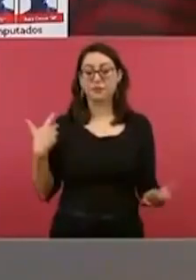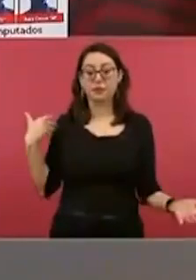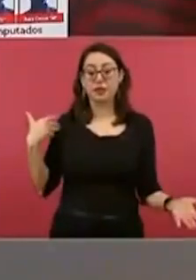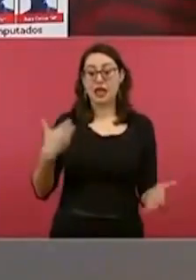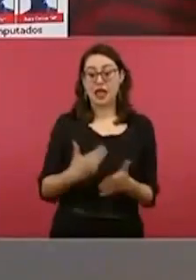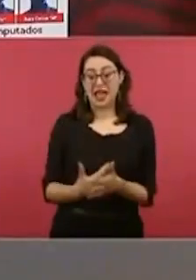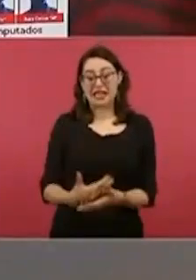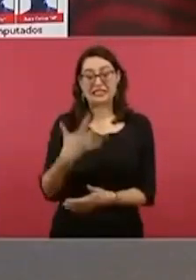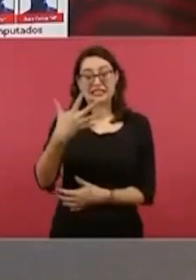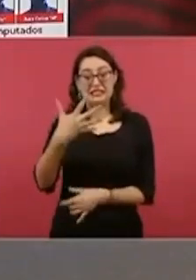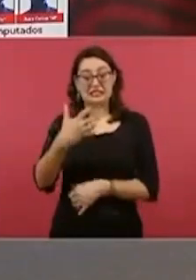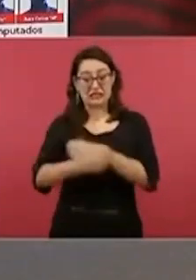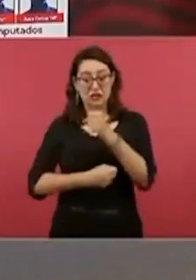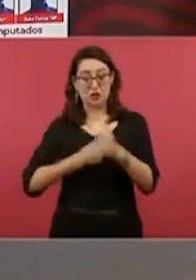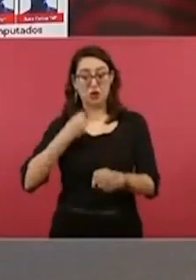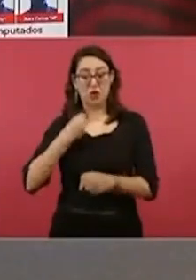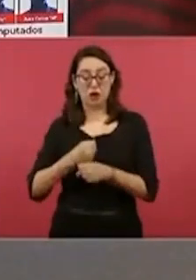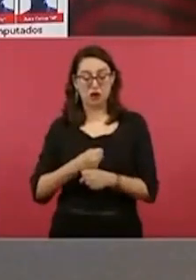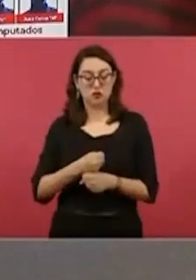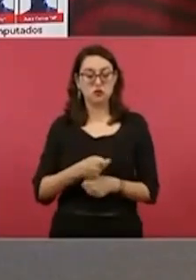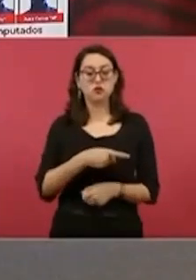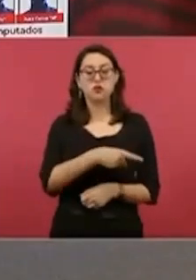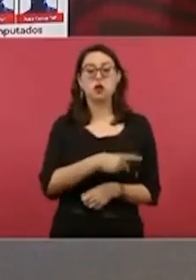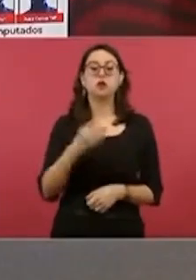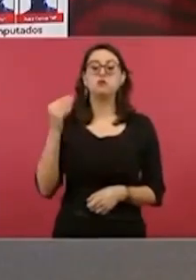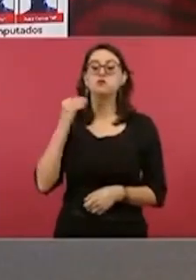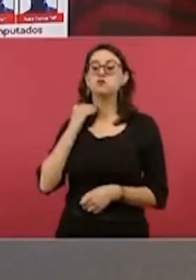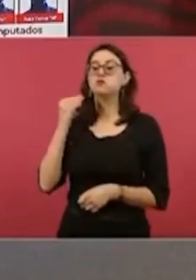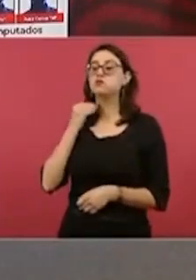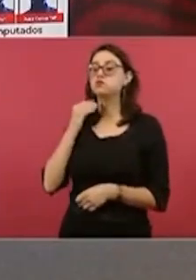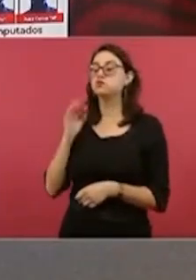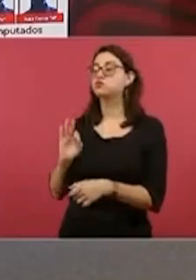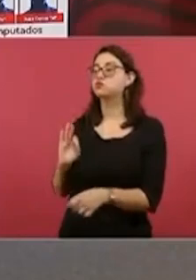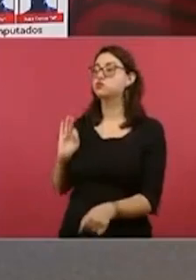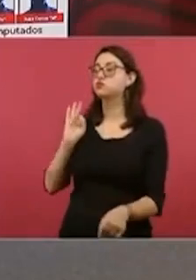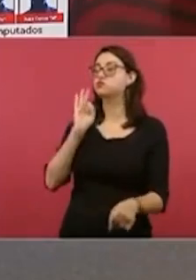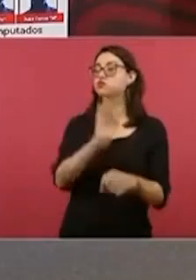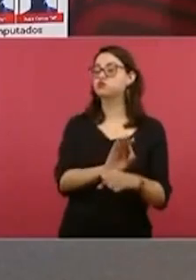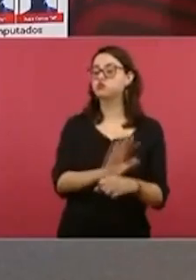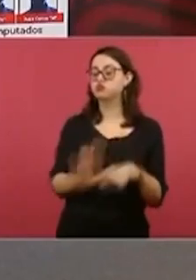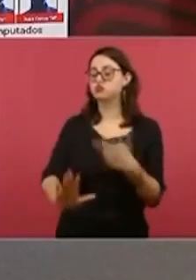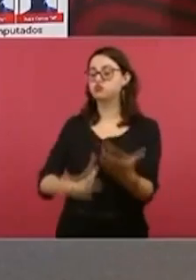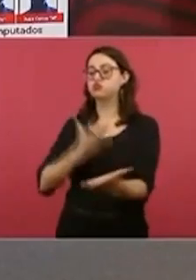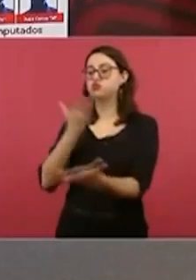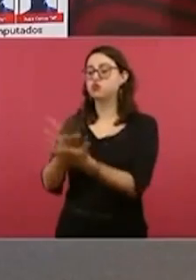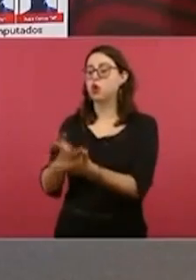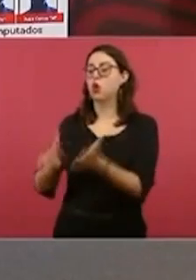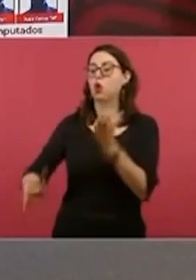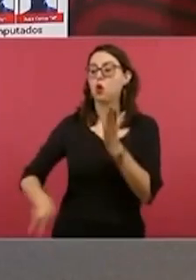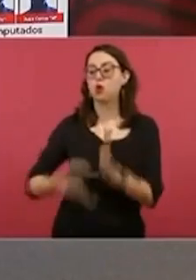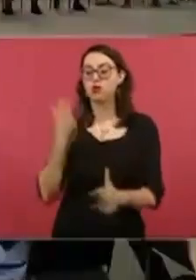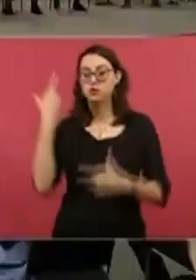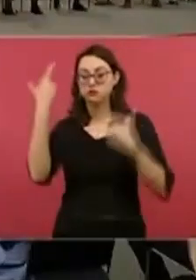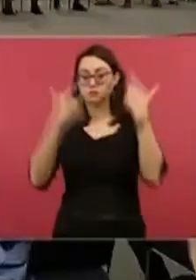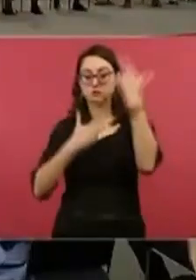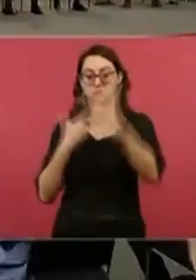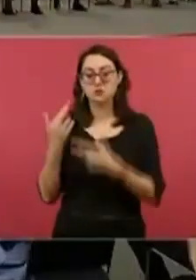vamos a ver cuál es la reacción en Puebla, seguramente hoy la tendremos y le repito el nombre del juez. Se llama